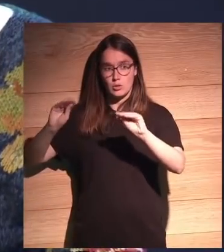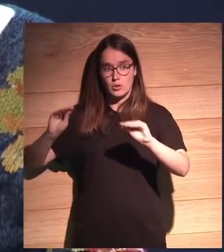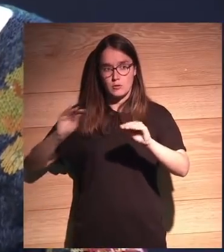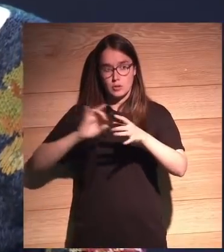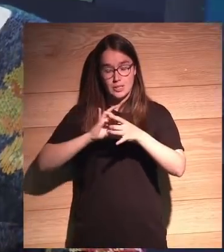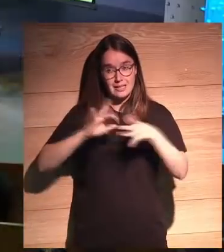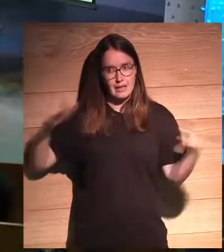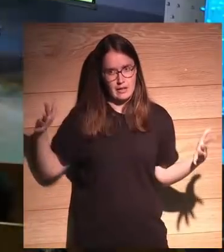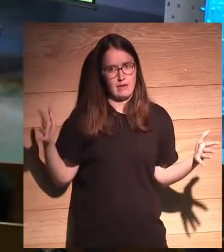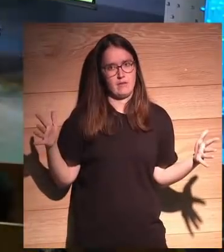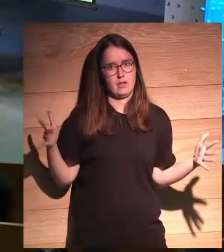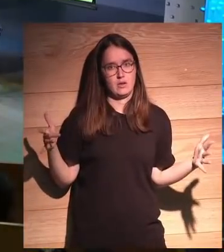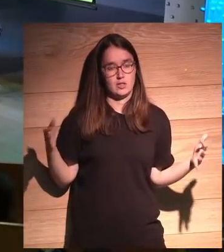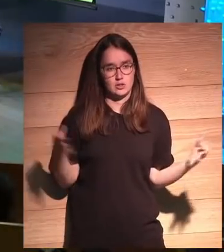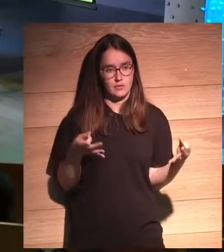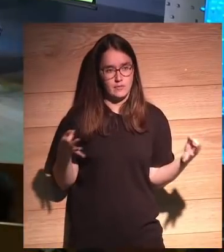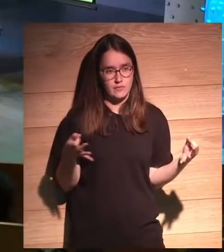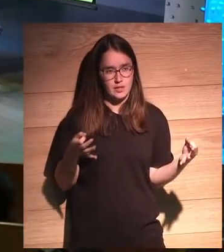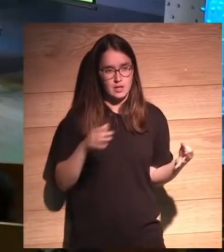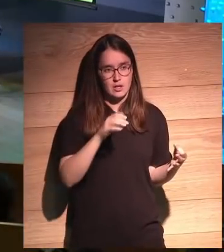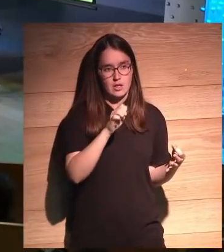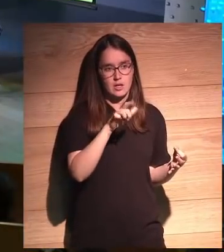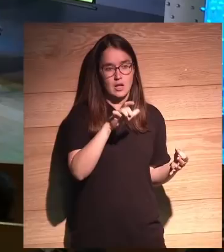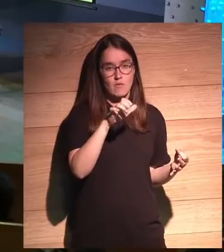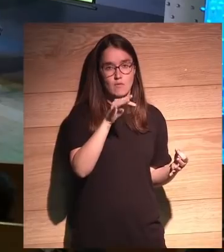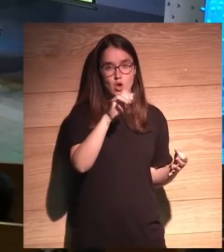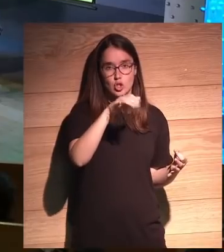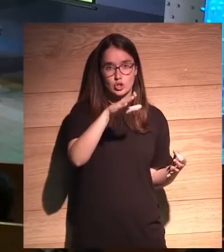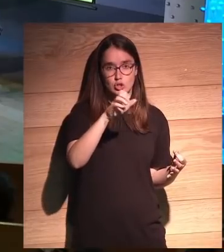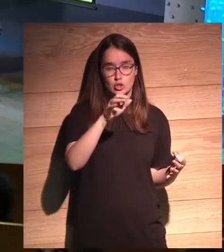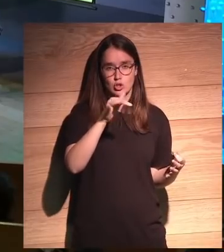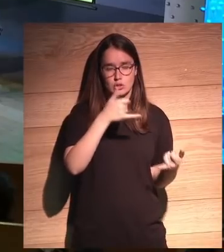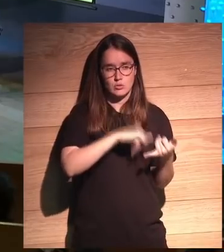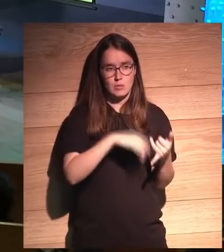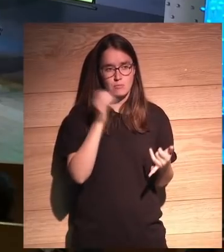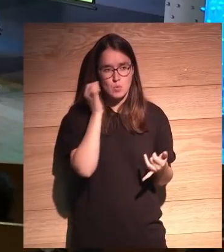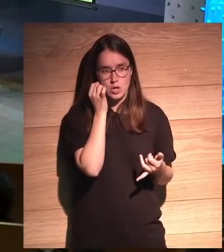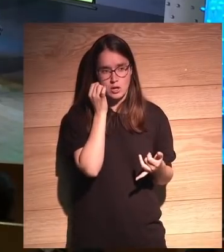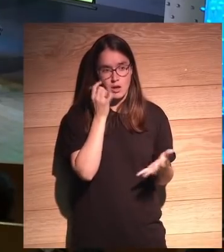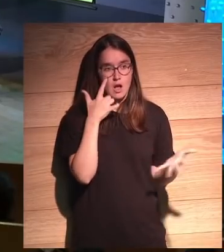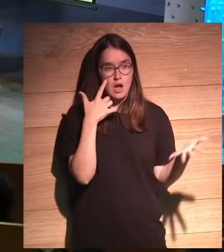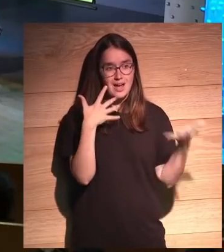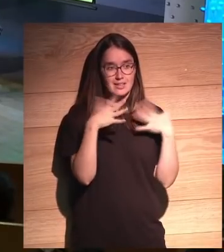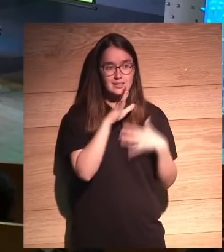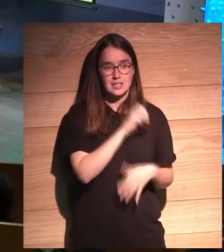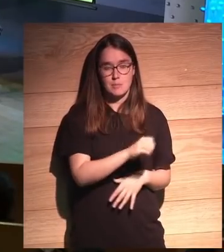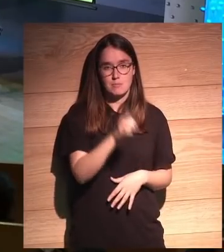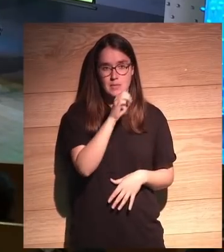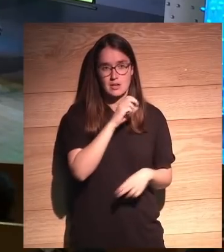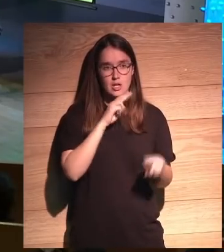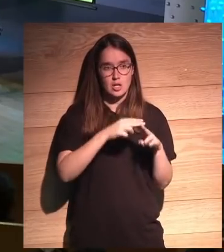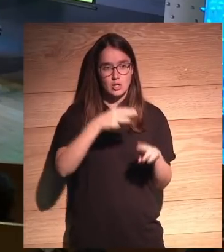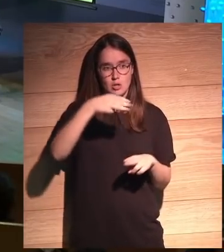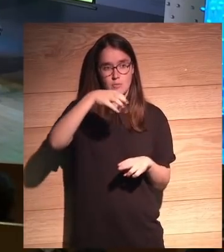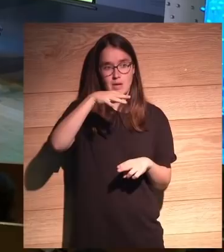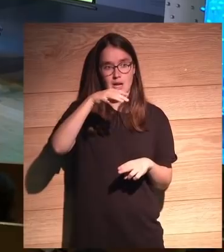ver. Claro. ¿Esto qué es? Y Alfonso Ponce de León tenía una mujer artista maravillosa llamada